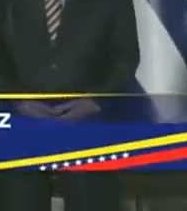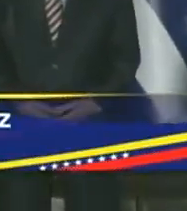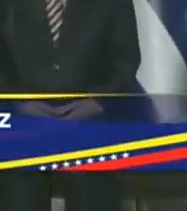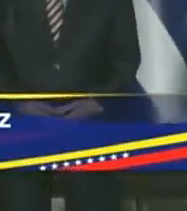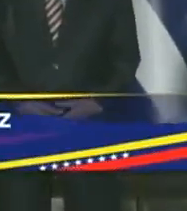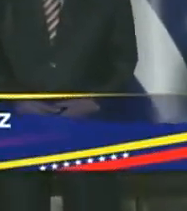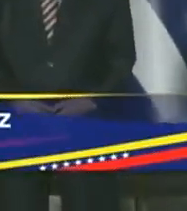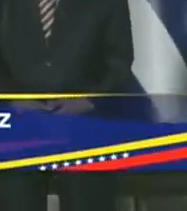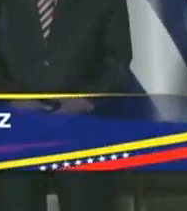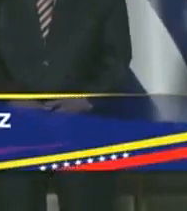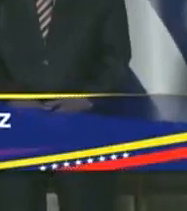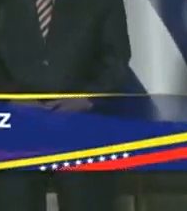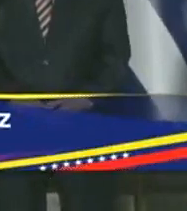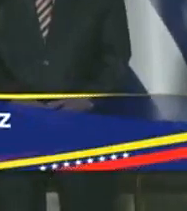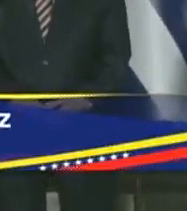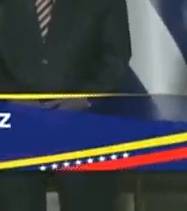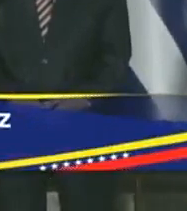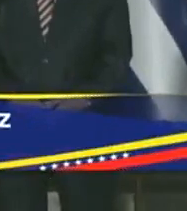de